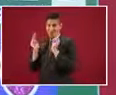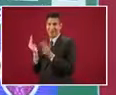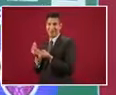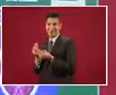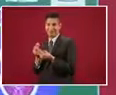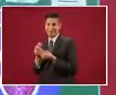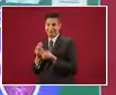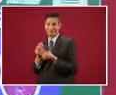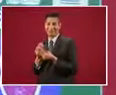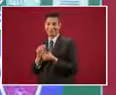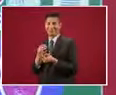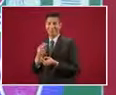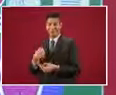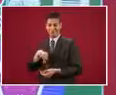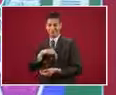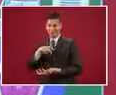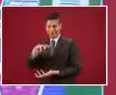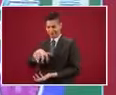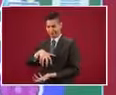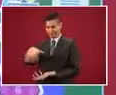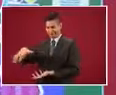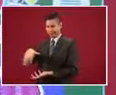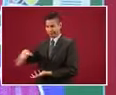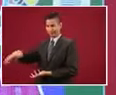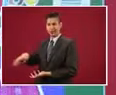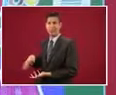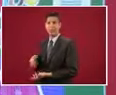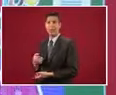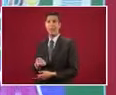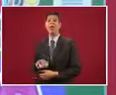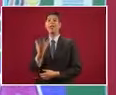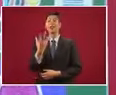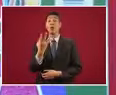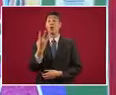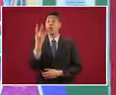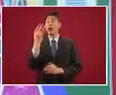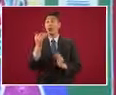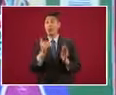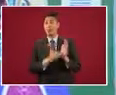se cuenta con un fondo de 4,000 millones de pesos.